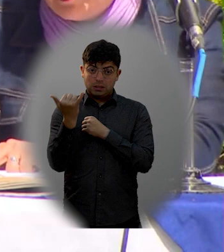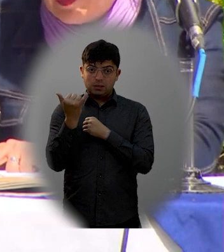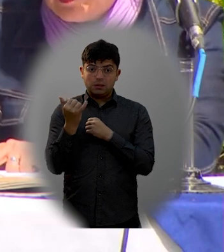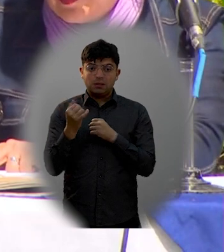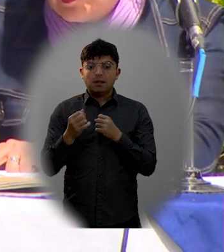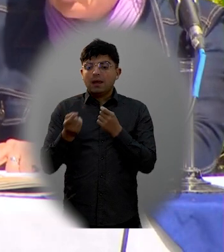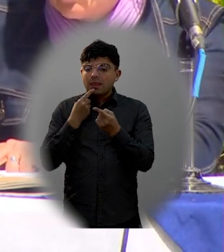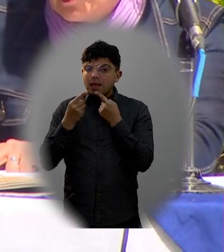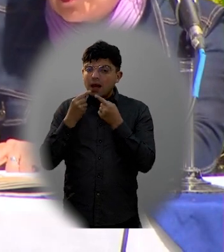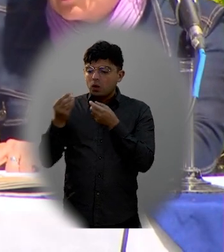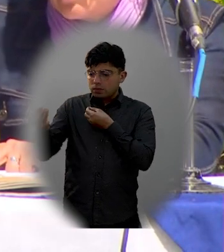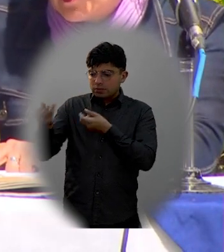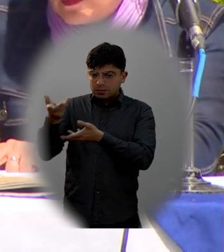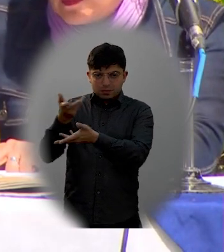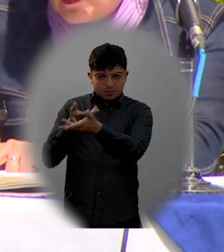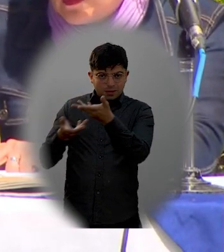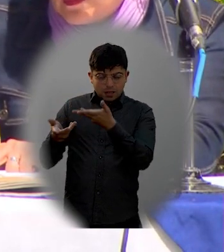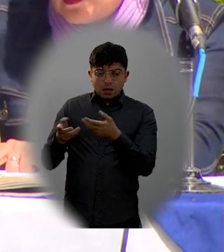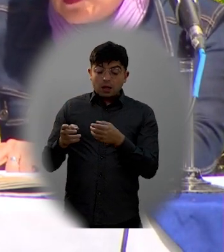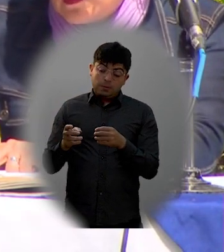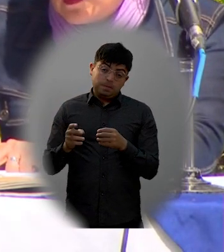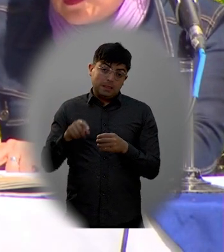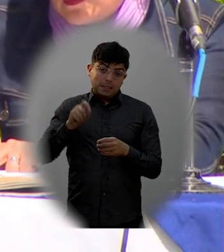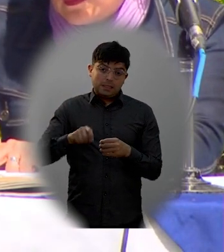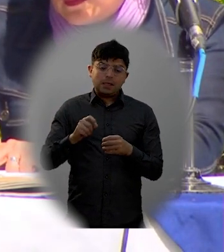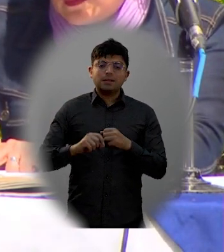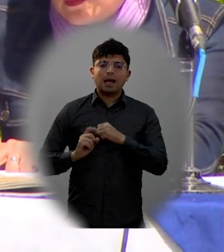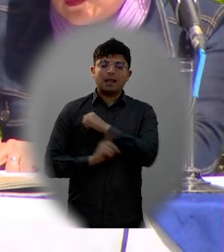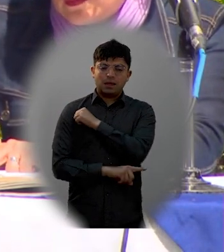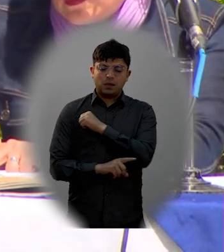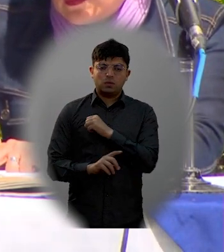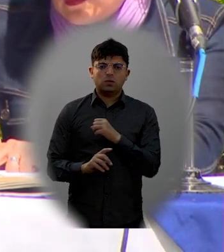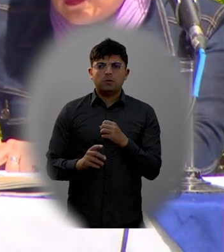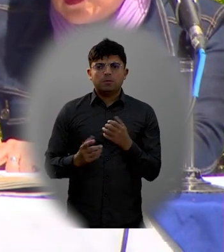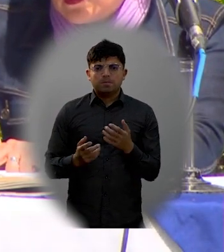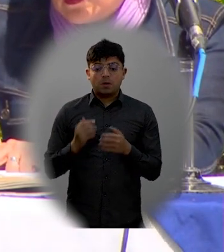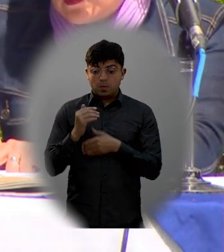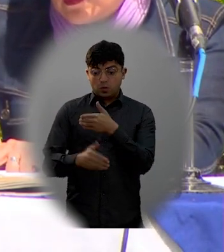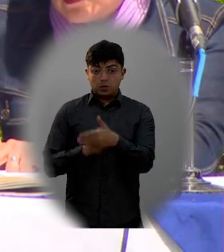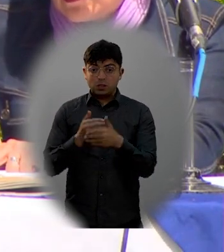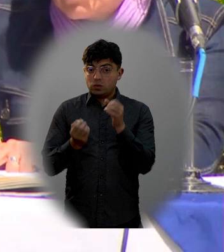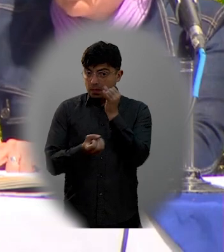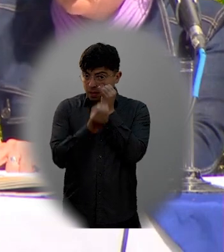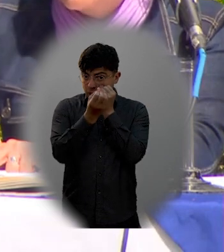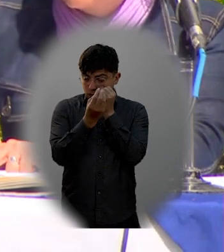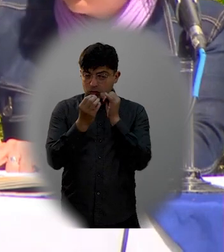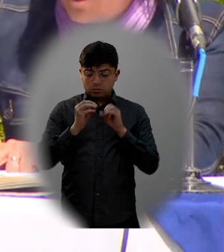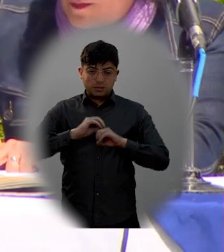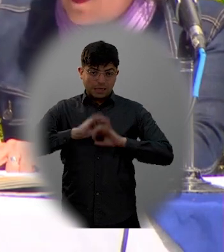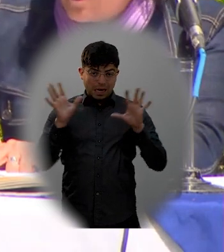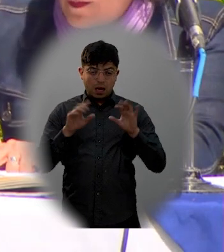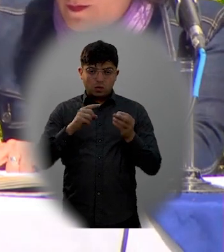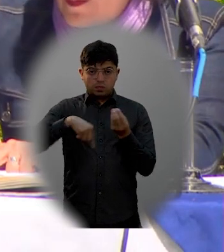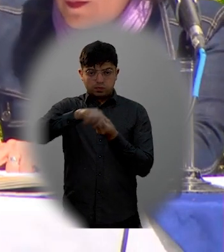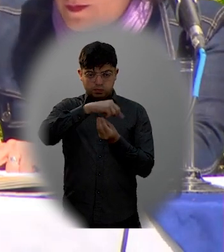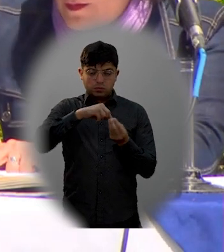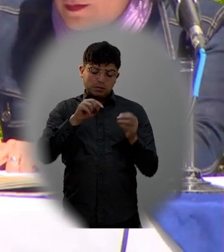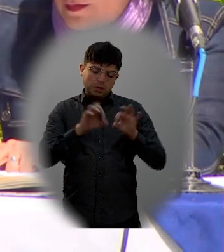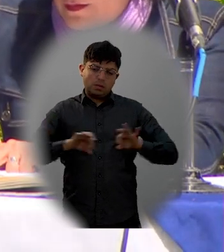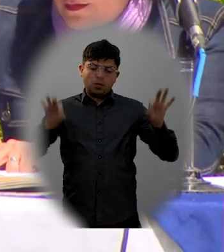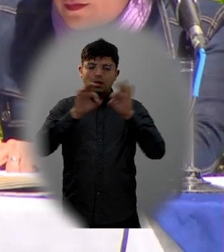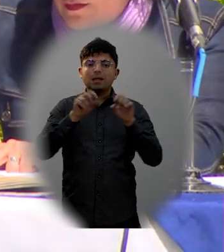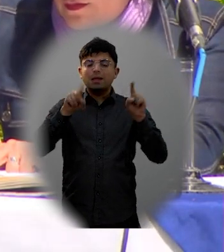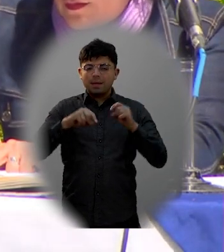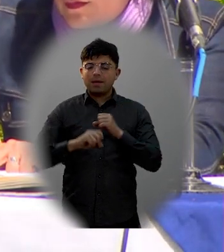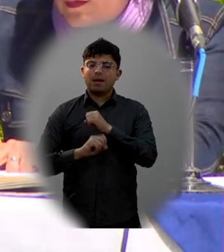vengan del diálogo restaurativo, hay sanciones. No solamente hay procesos pedagógicos, que claro que son importantes, sino que también tienen